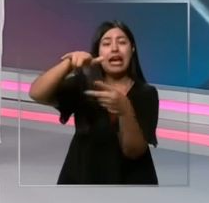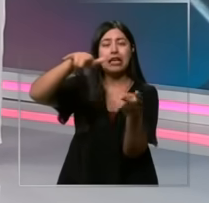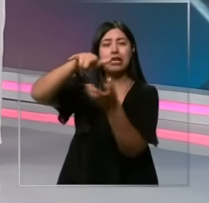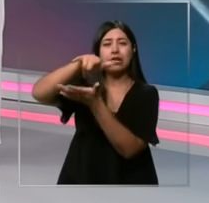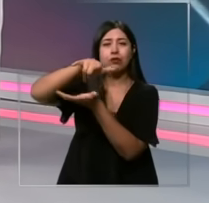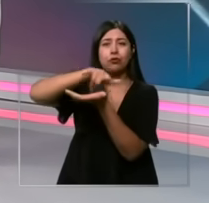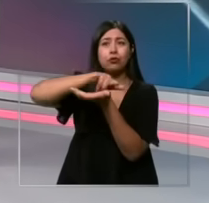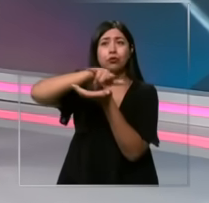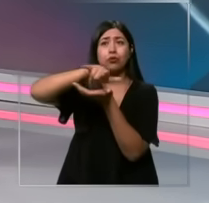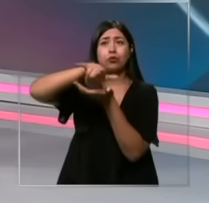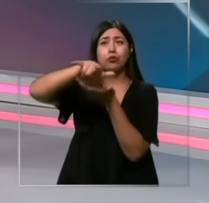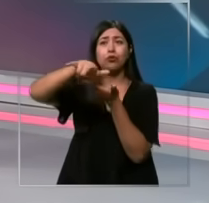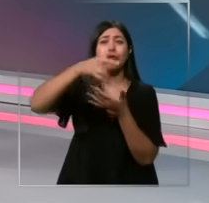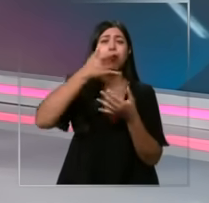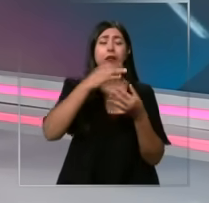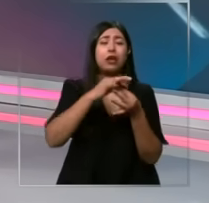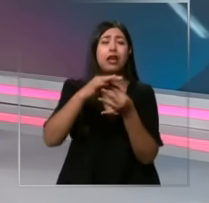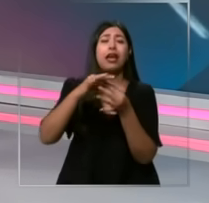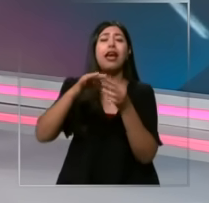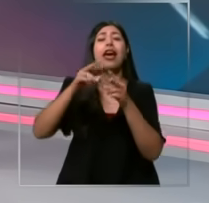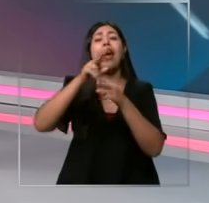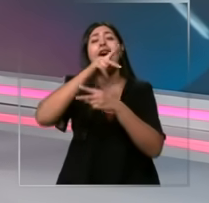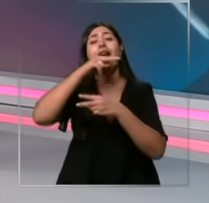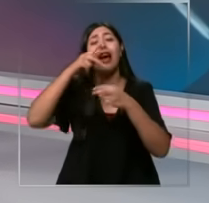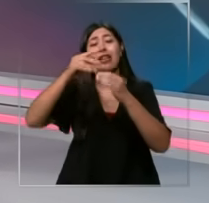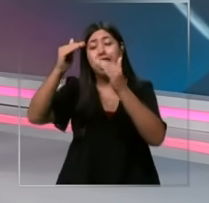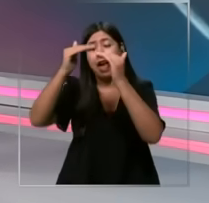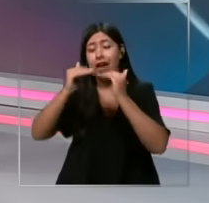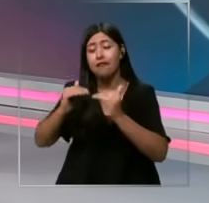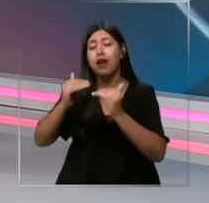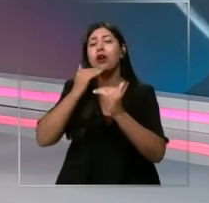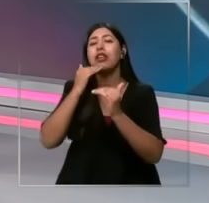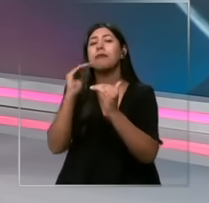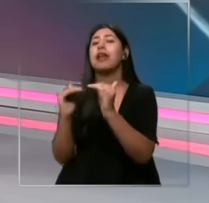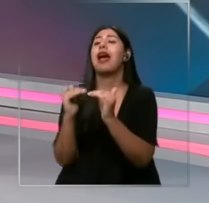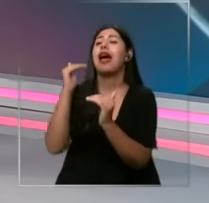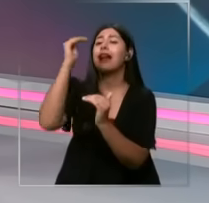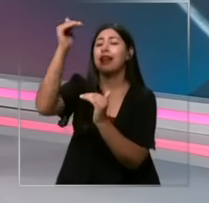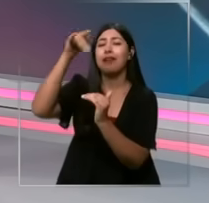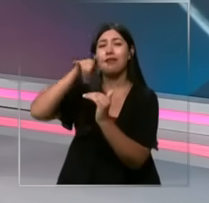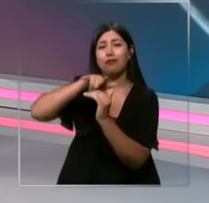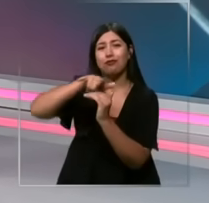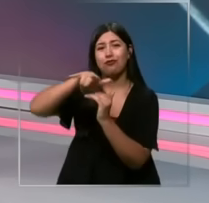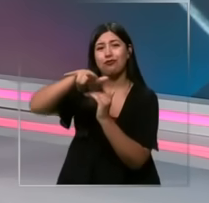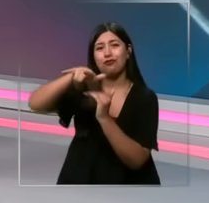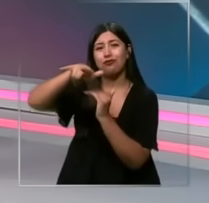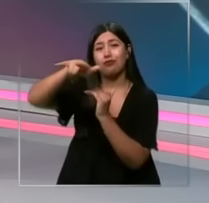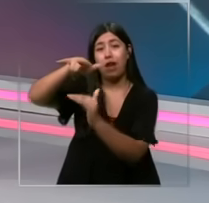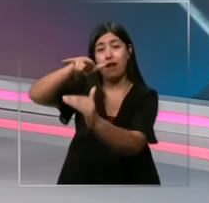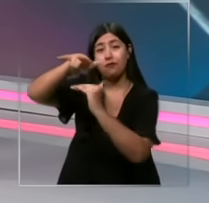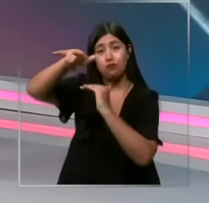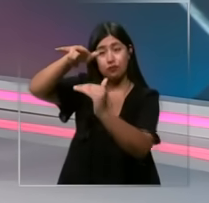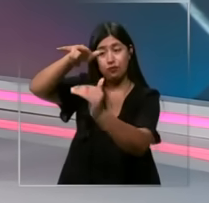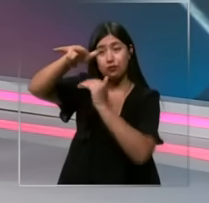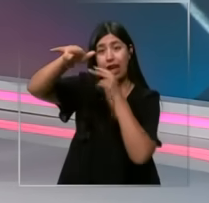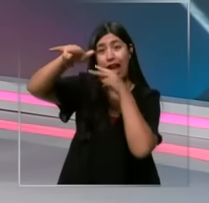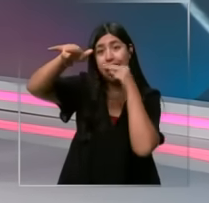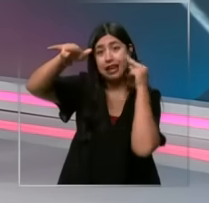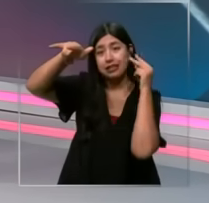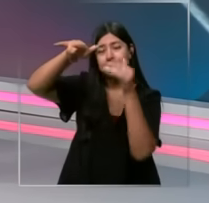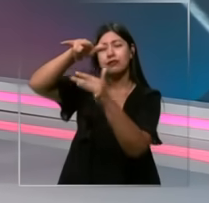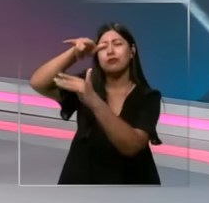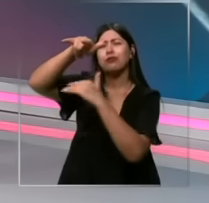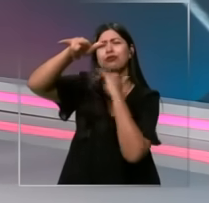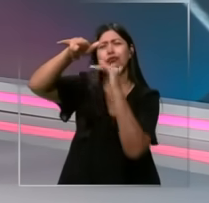avión vuela realmente porque está pasando aire por abajo del avión y por arriba del avión. Y el aire que está pasando por abajo del avión pasa